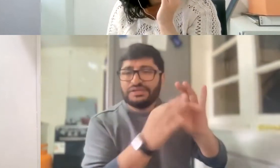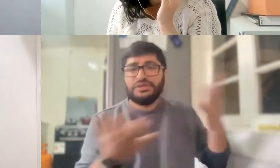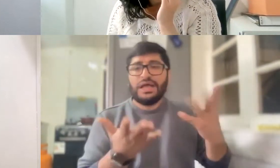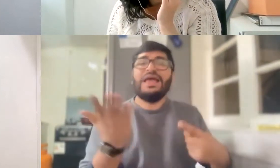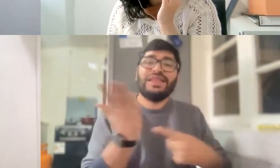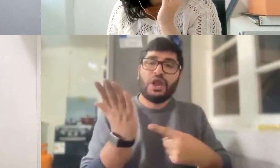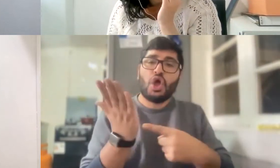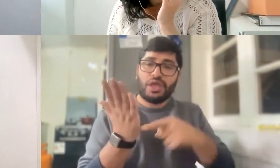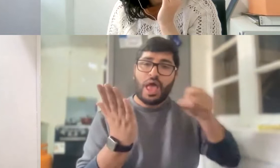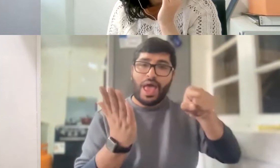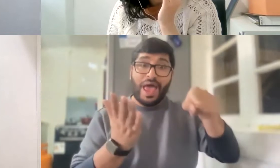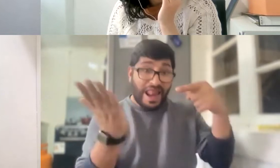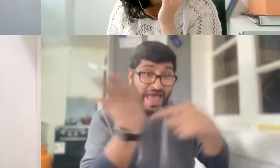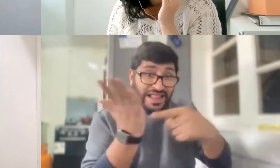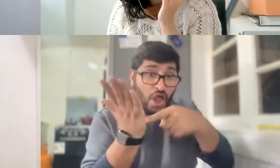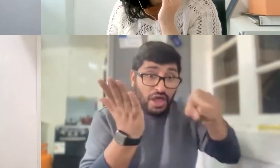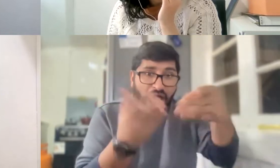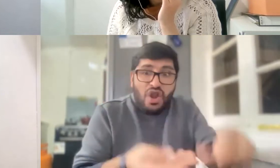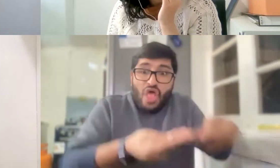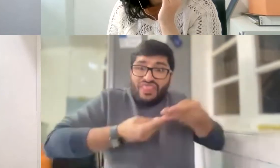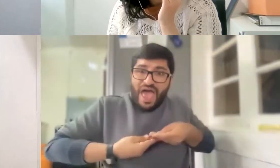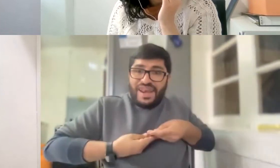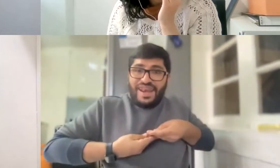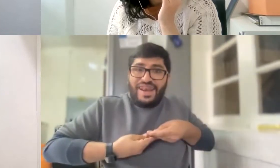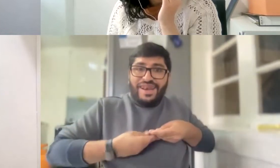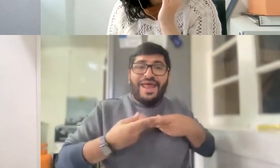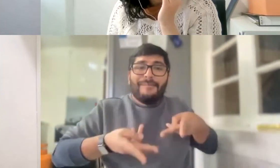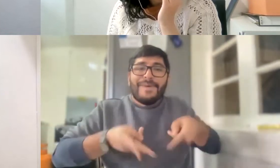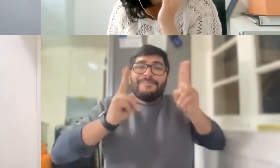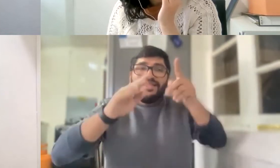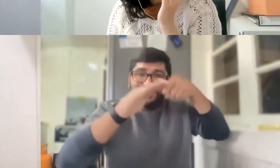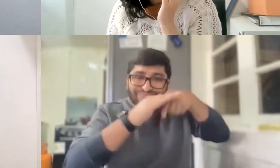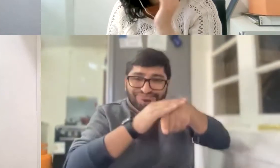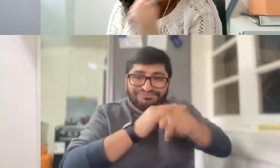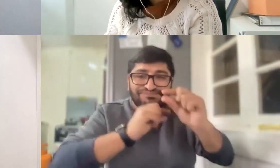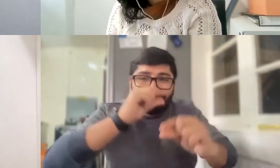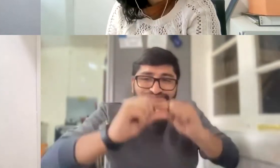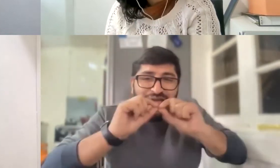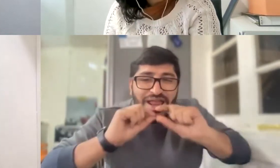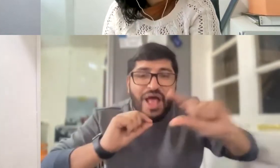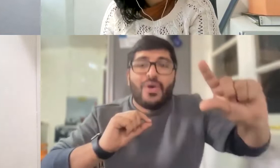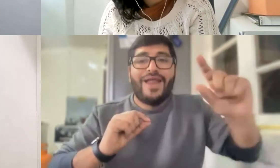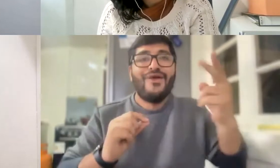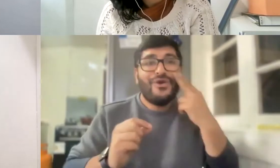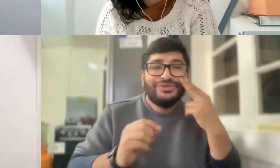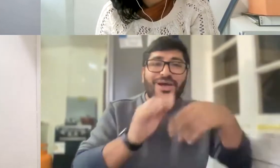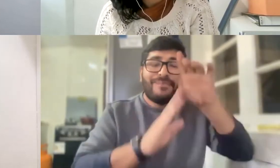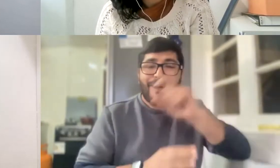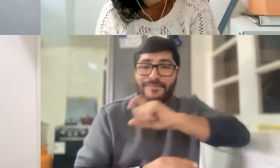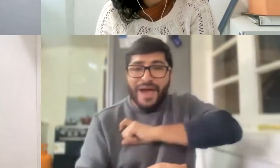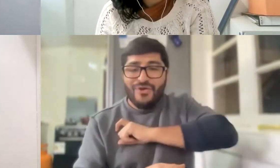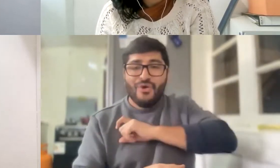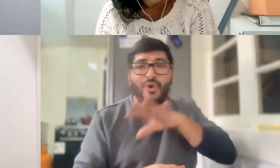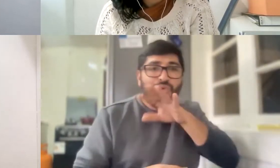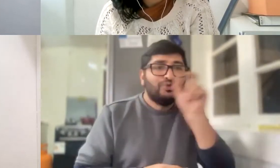ahora, durante el tiempo, por suerte, la tecnología nos ha entregado y nos ha ayudado y nos ha permitido acceder poco